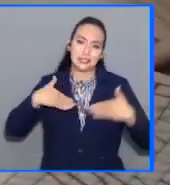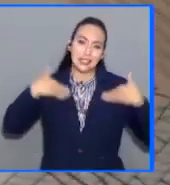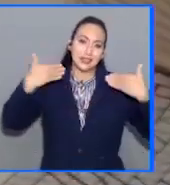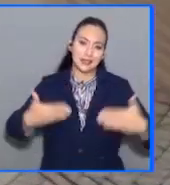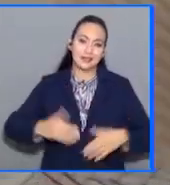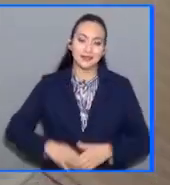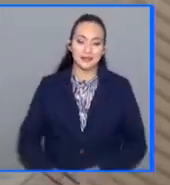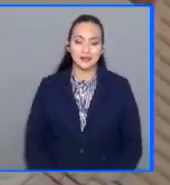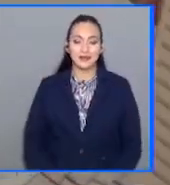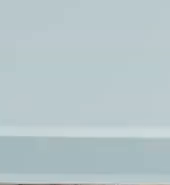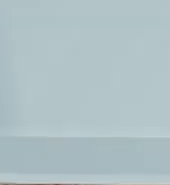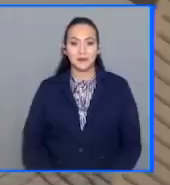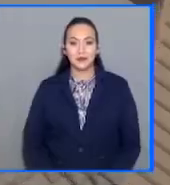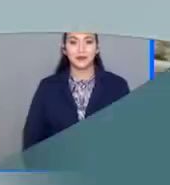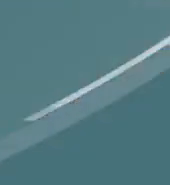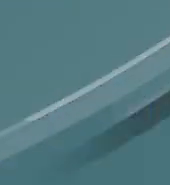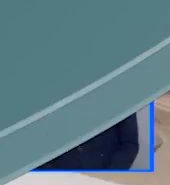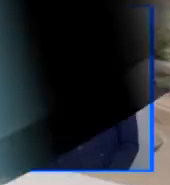Laura Murillo.